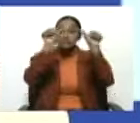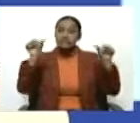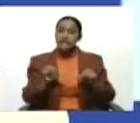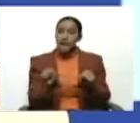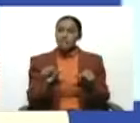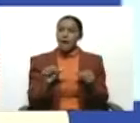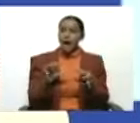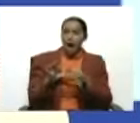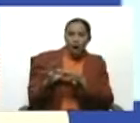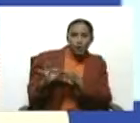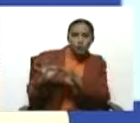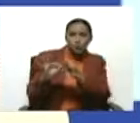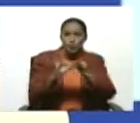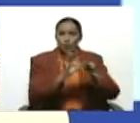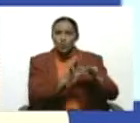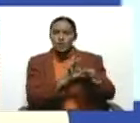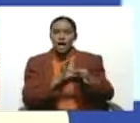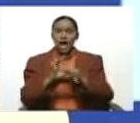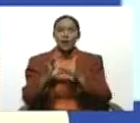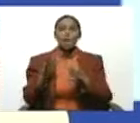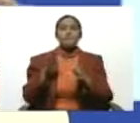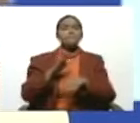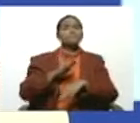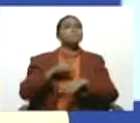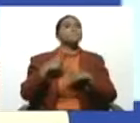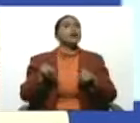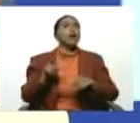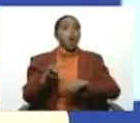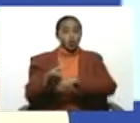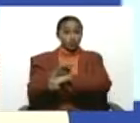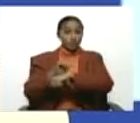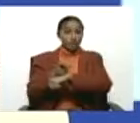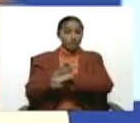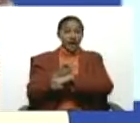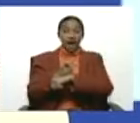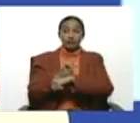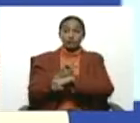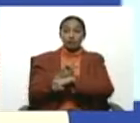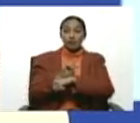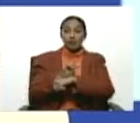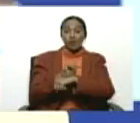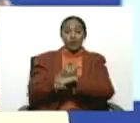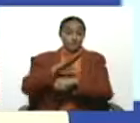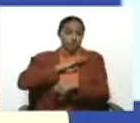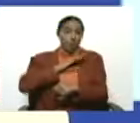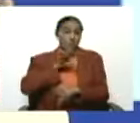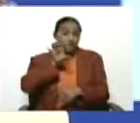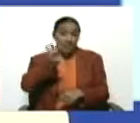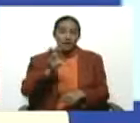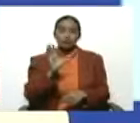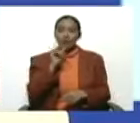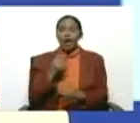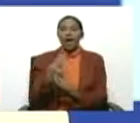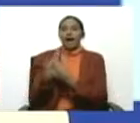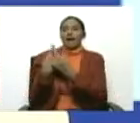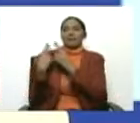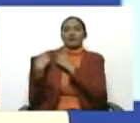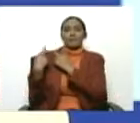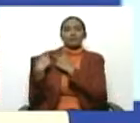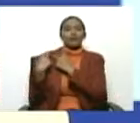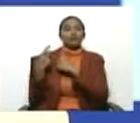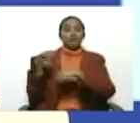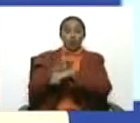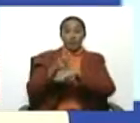y pero los gobiernos locales no están responsables de su propia deuda porque es el gobierno Central es el